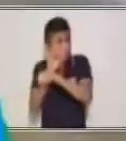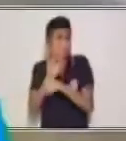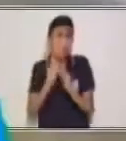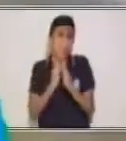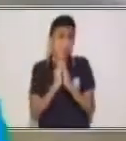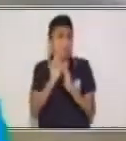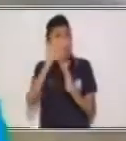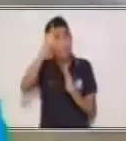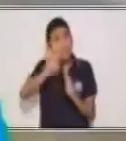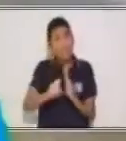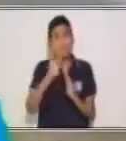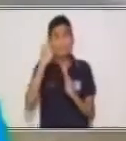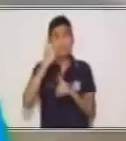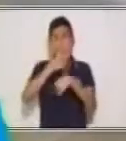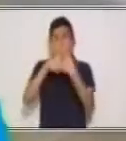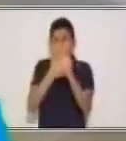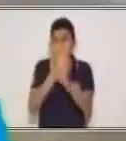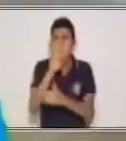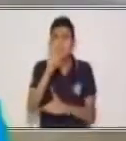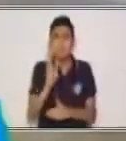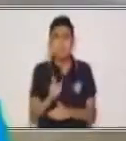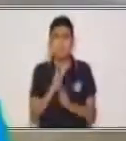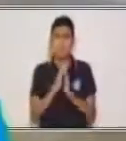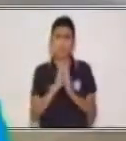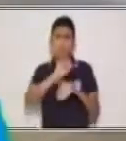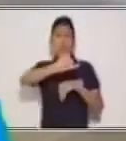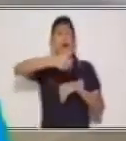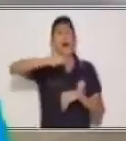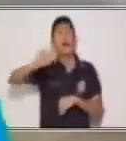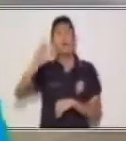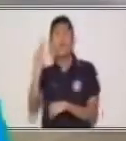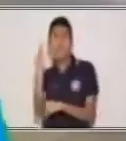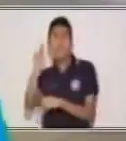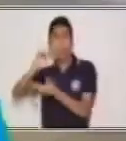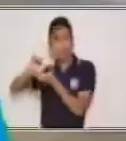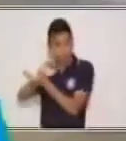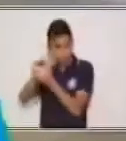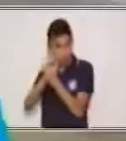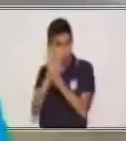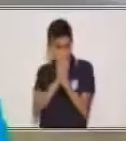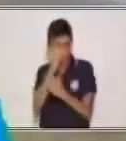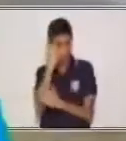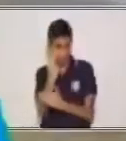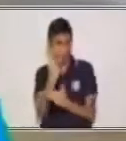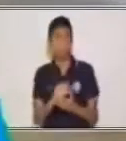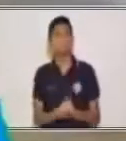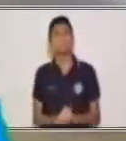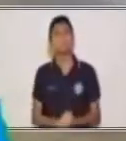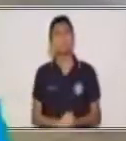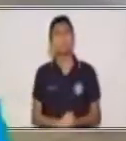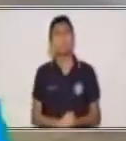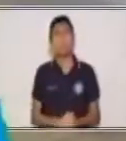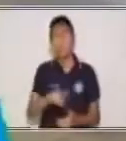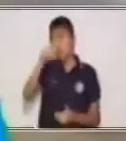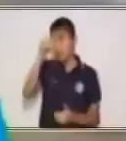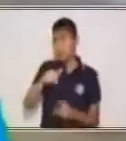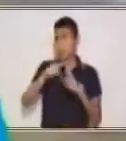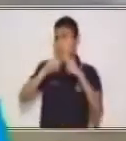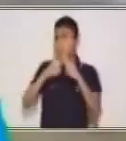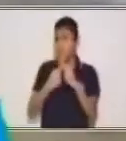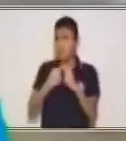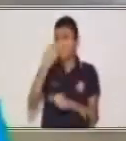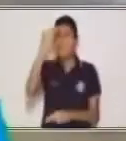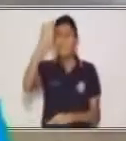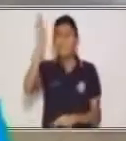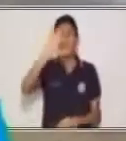que siempre debes tener las manos muy limpias, lávatelas con abundante agua y con jabón. Bueno, vamos a empezar. Vamos a